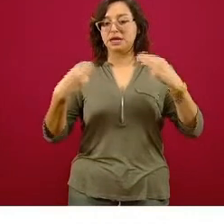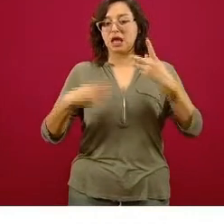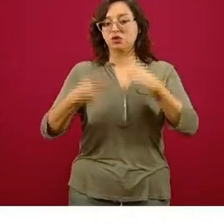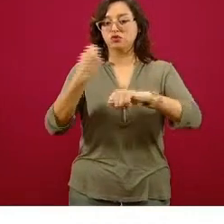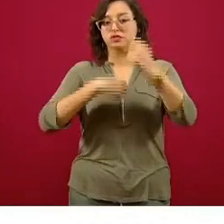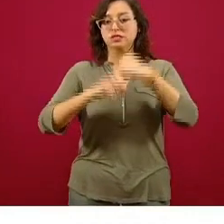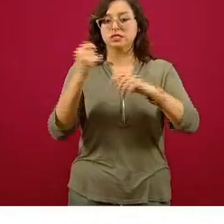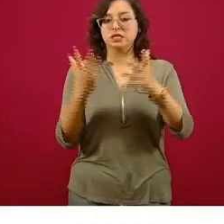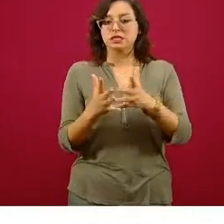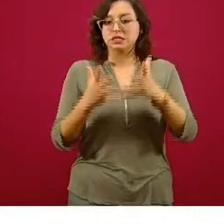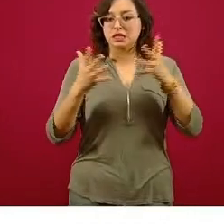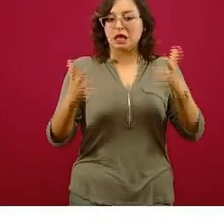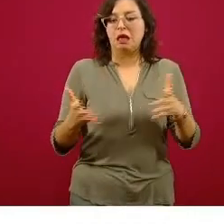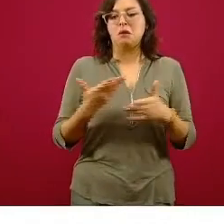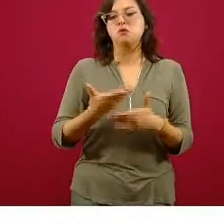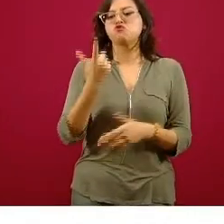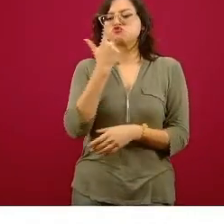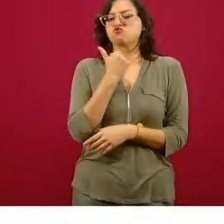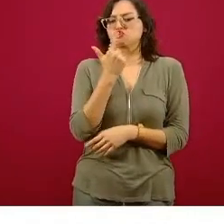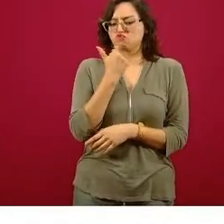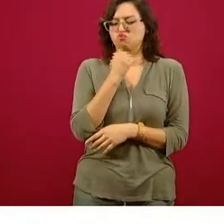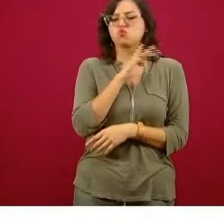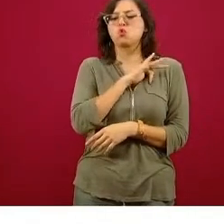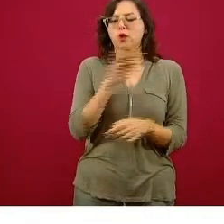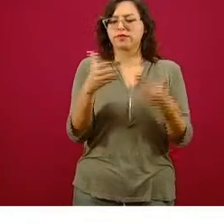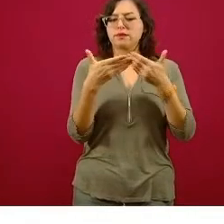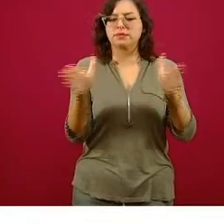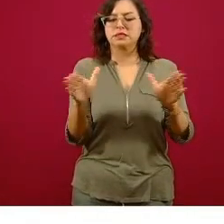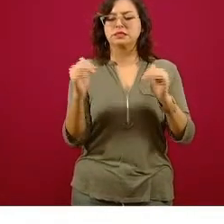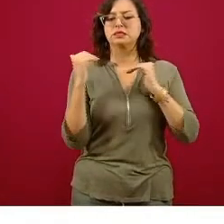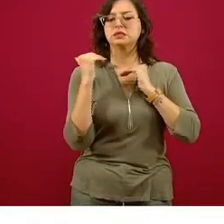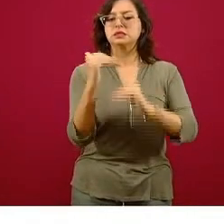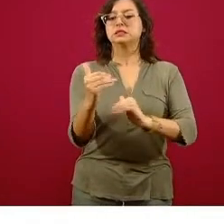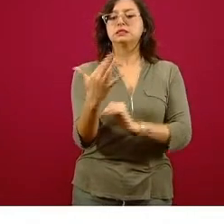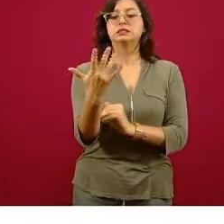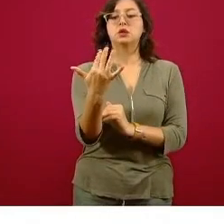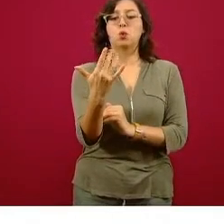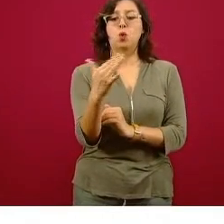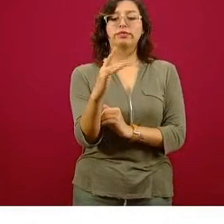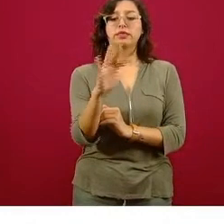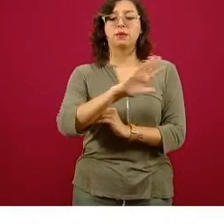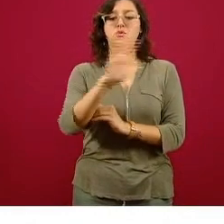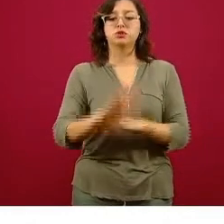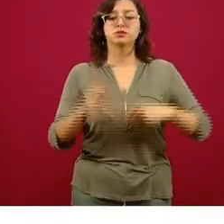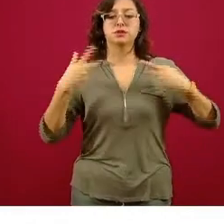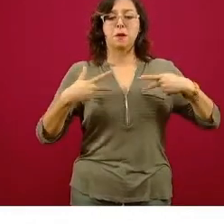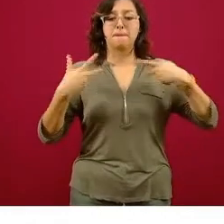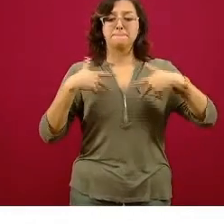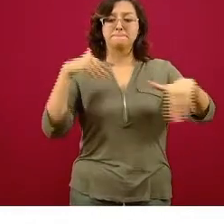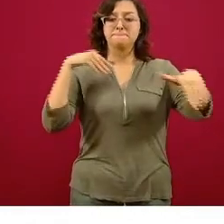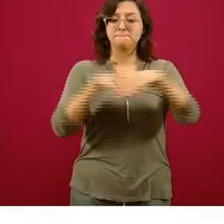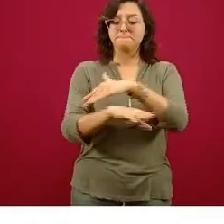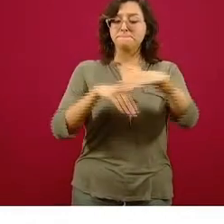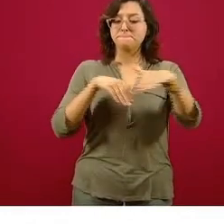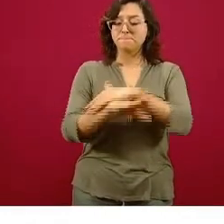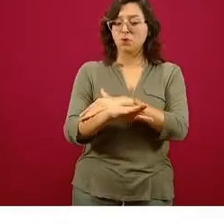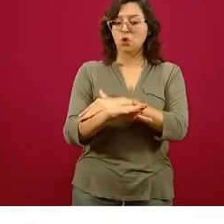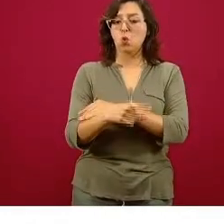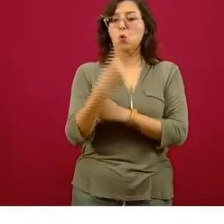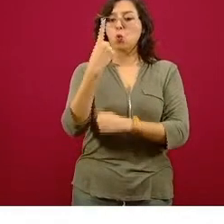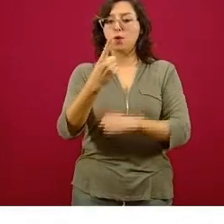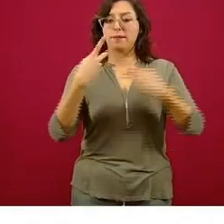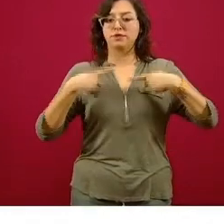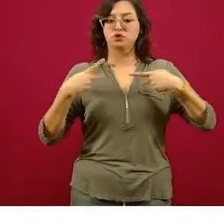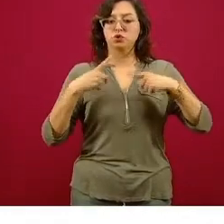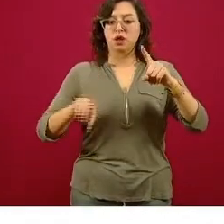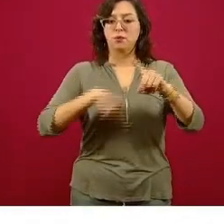ya desde el rojo hay un aforo del 50%, permitiendo solamente el ingreso a una persona por familia.